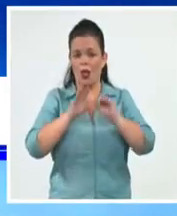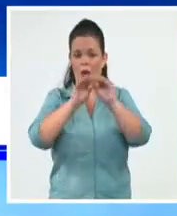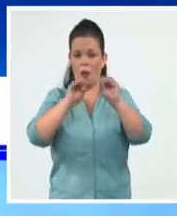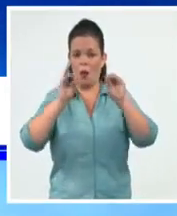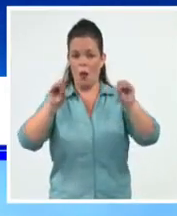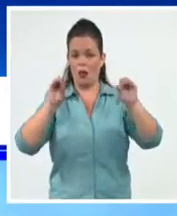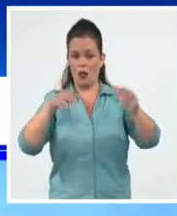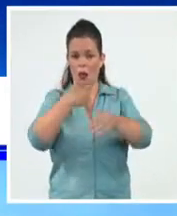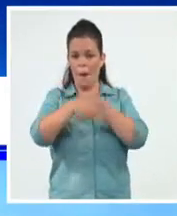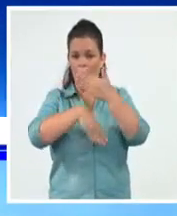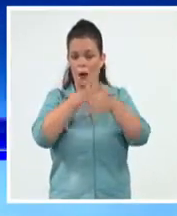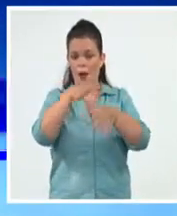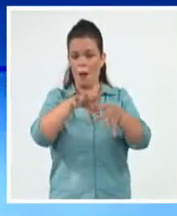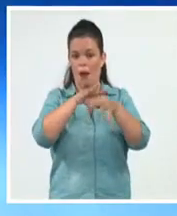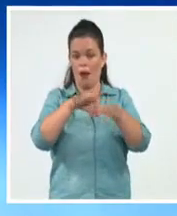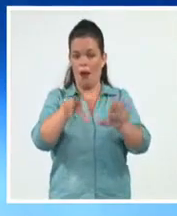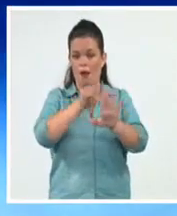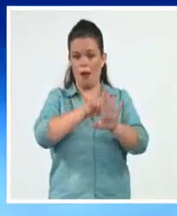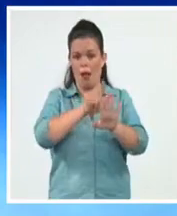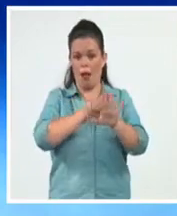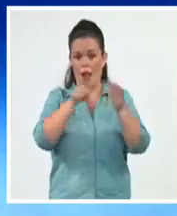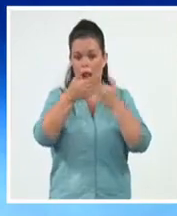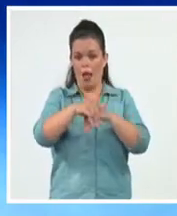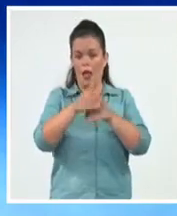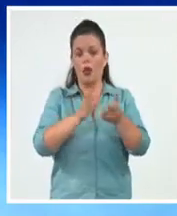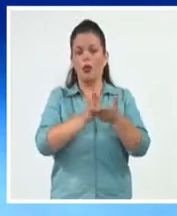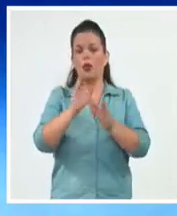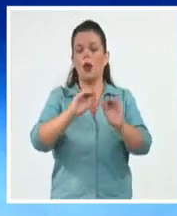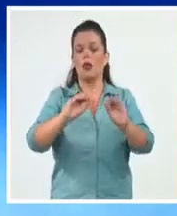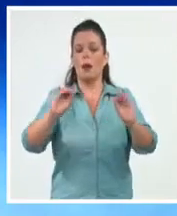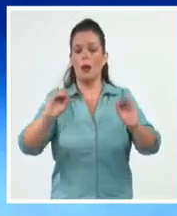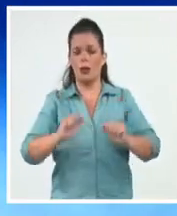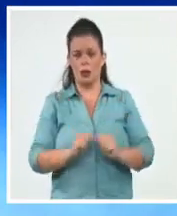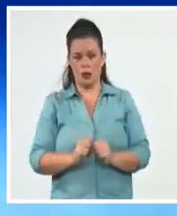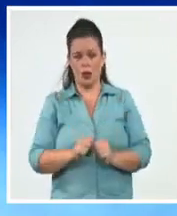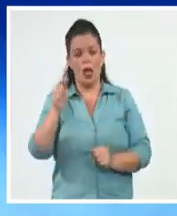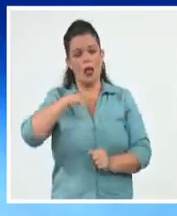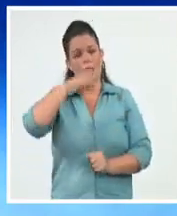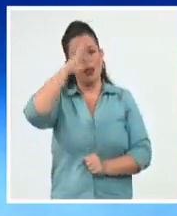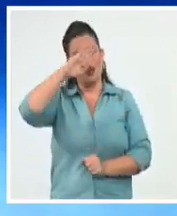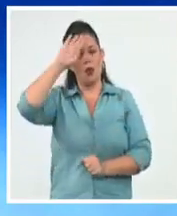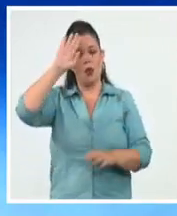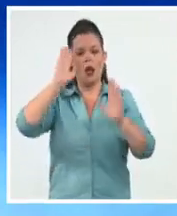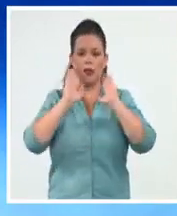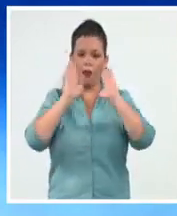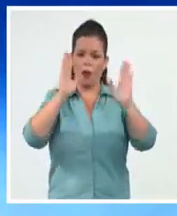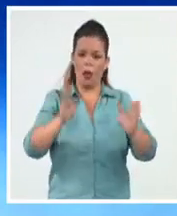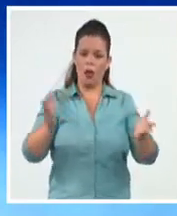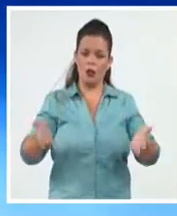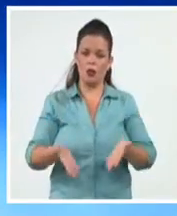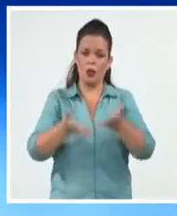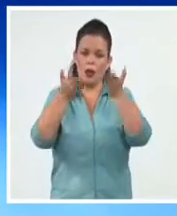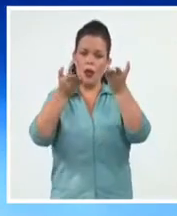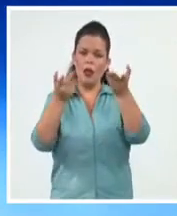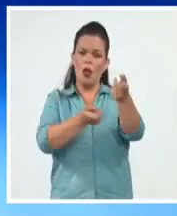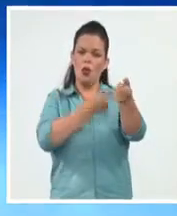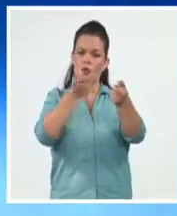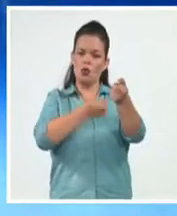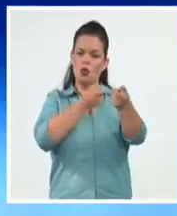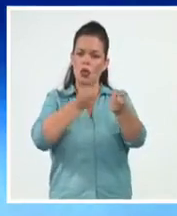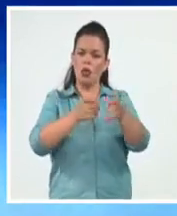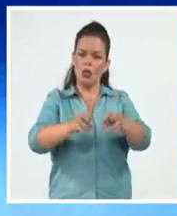sucesos del 11 de julio, mientras el país y su gente buscamos seguir adelante con los tantos retos que tenemos, en las redes sociales